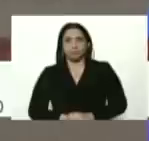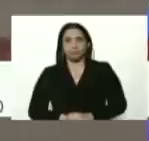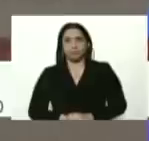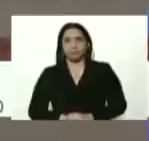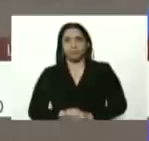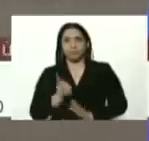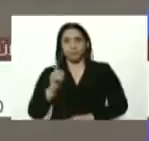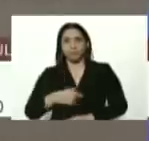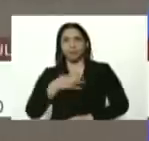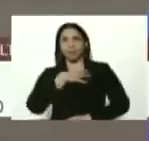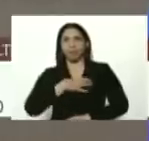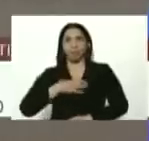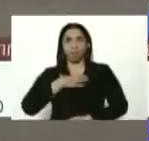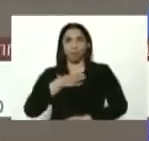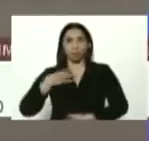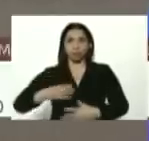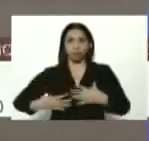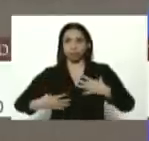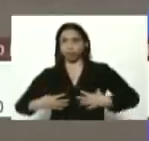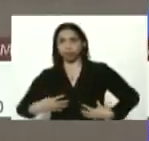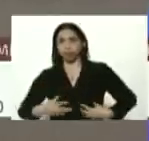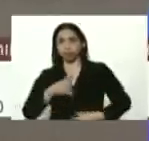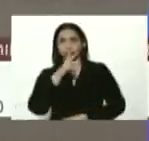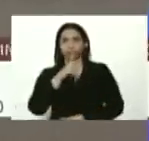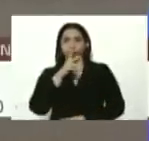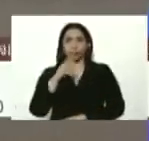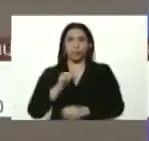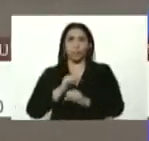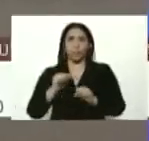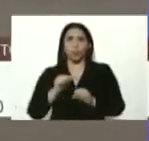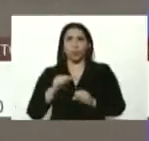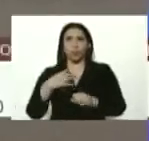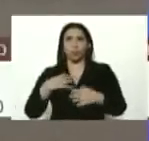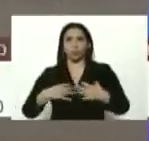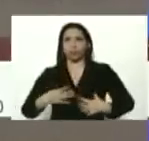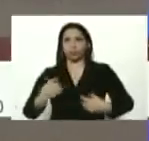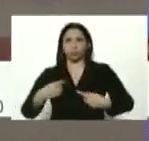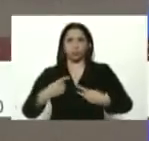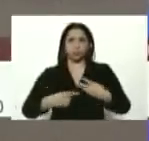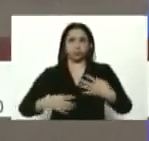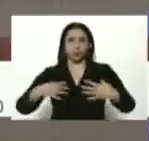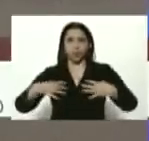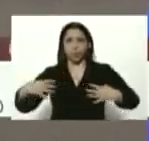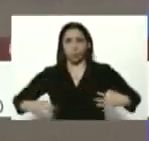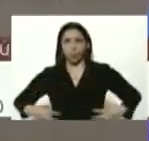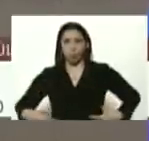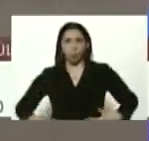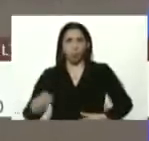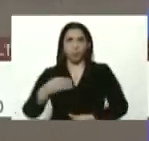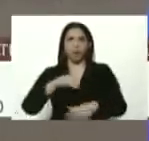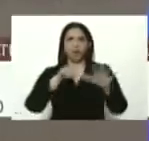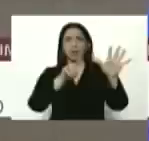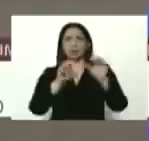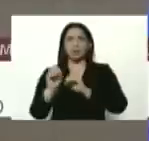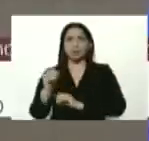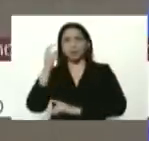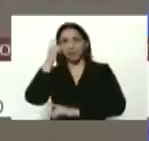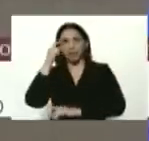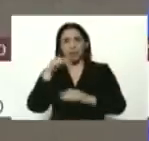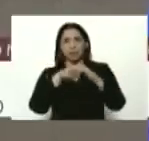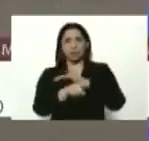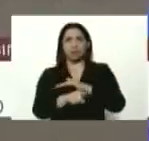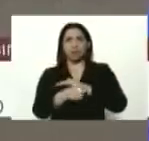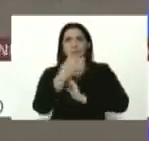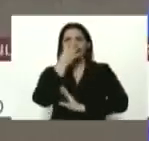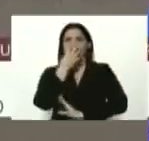presentó neumonías bilaterales, presentó fallas multiórganos, estuvo más de 60 días ingresado en una unidad de